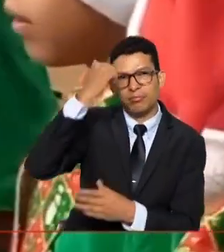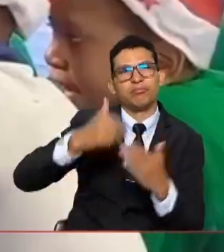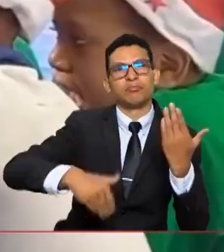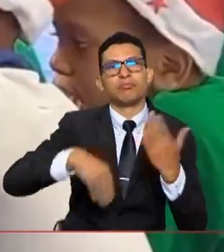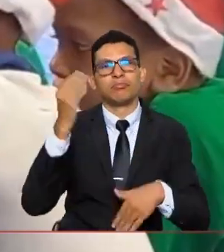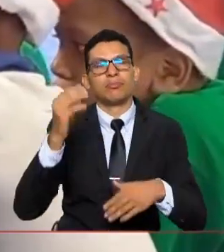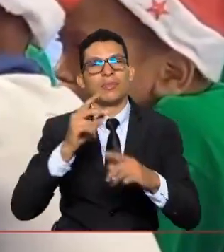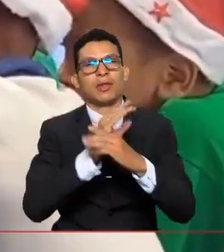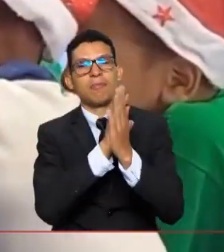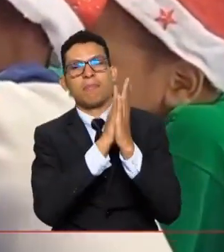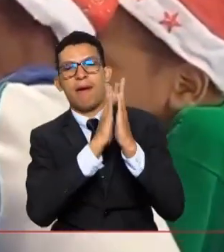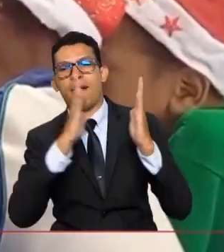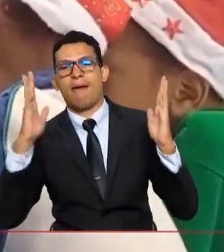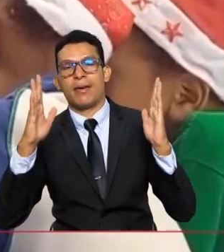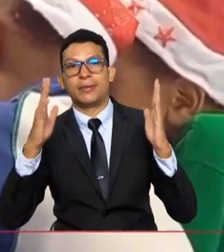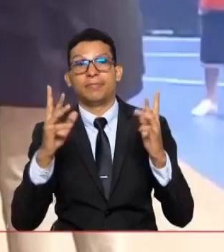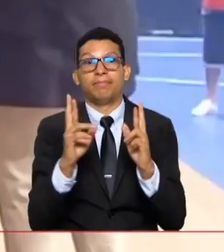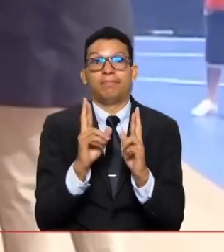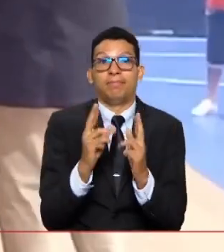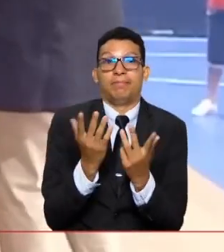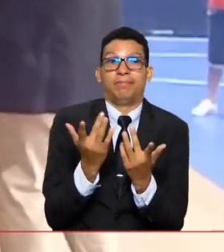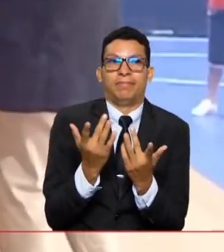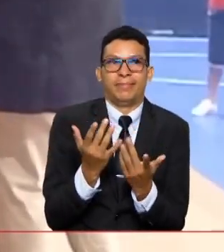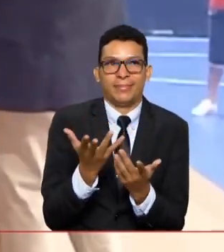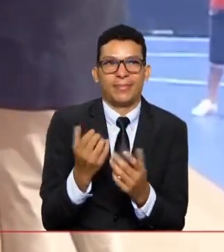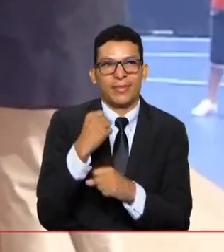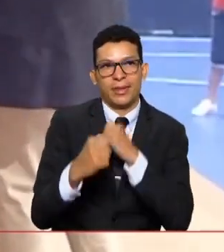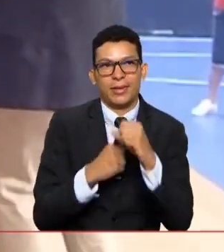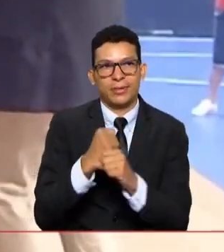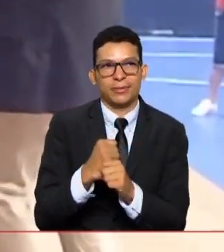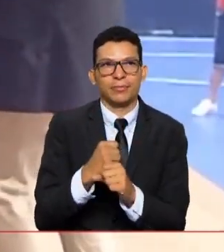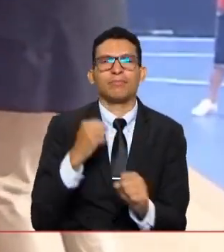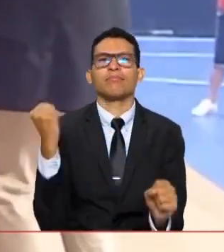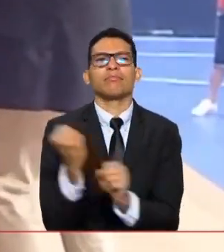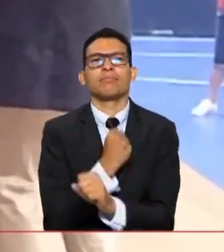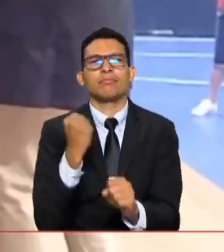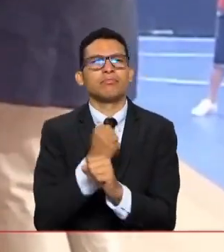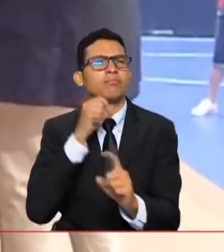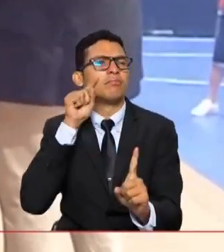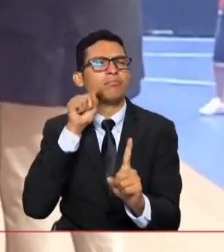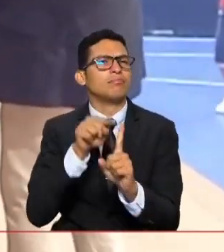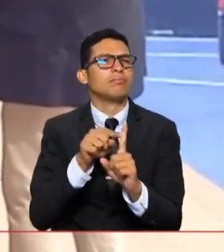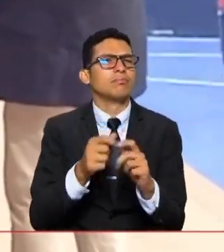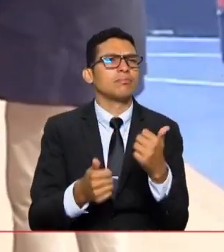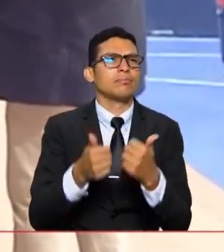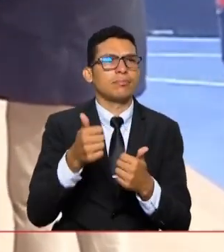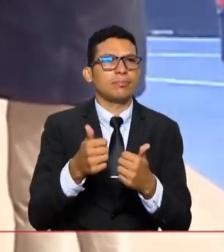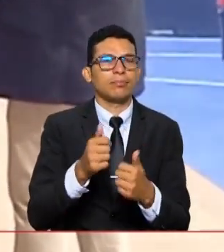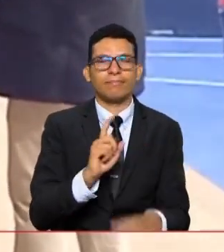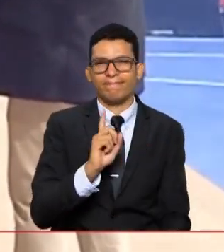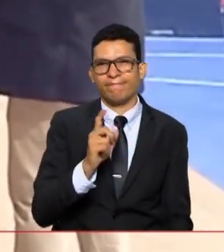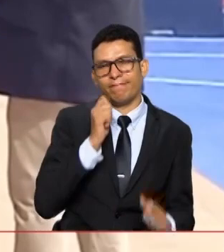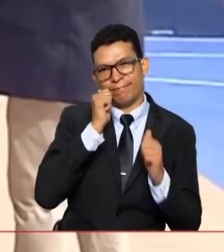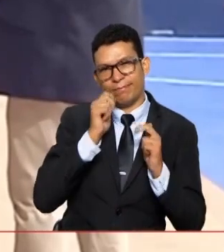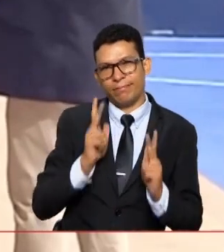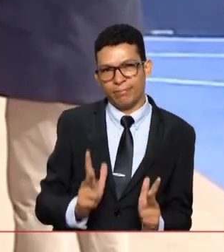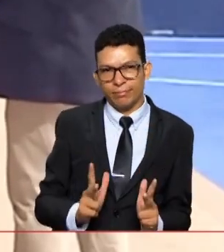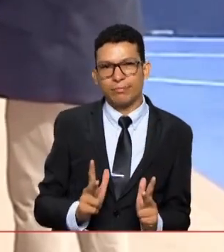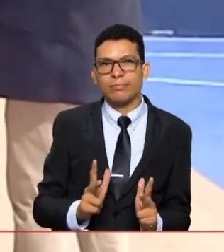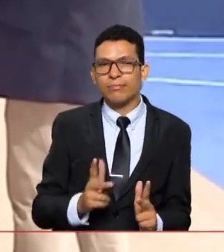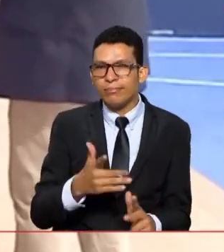a la temporada más esperada del año. Es un trabajo orientado frente a la parte humana, hacia